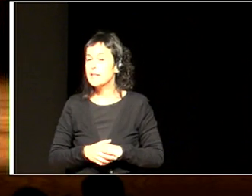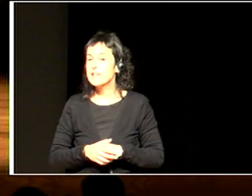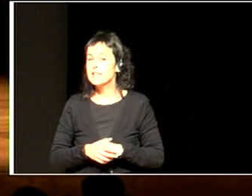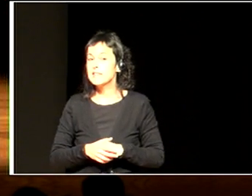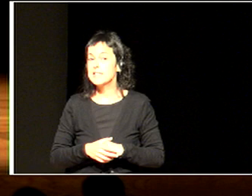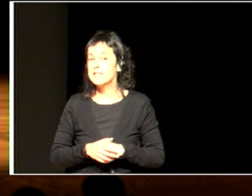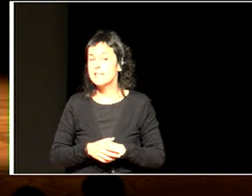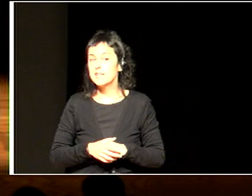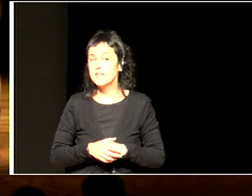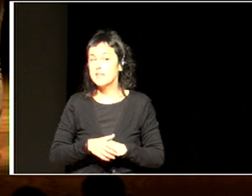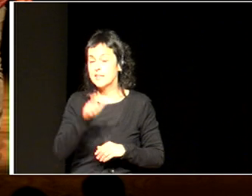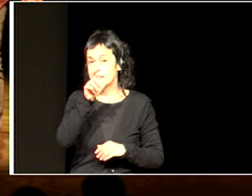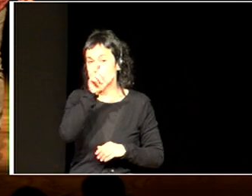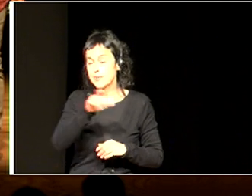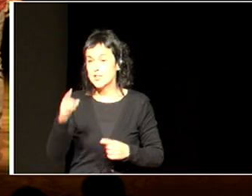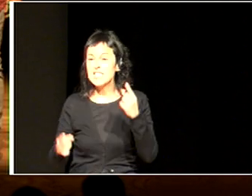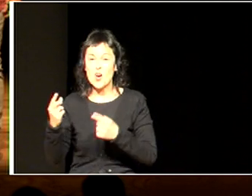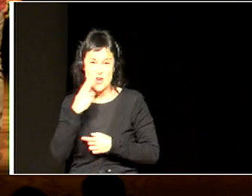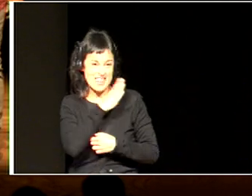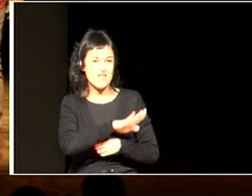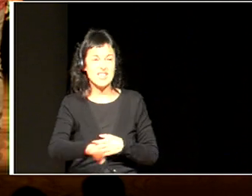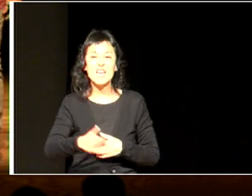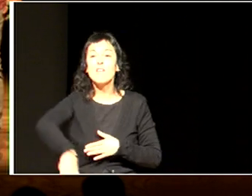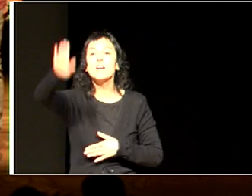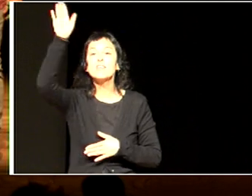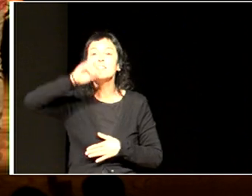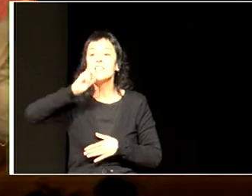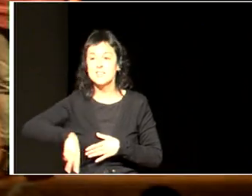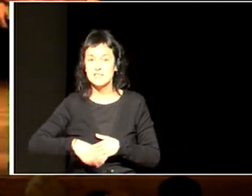alguna gente infantil estáis pensando quién hay de infantil en la sala